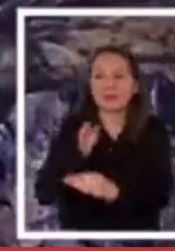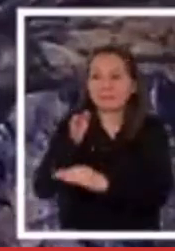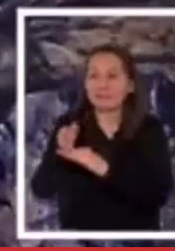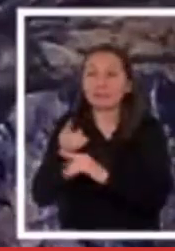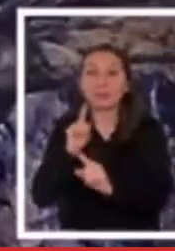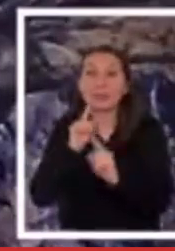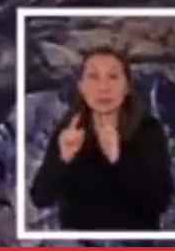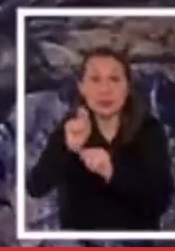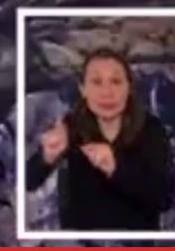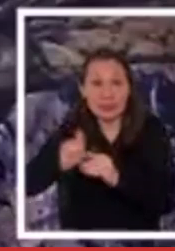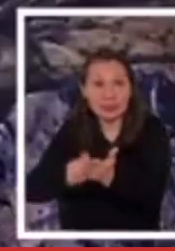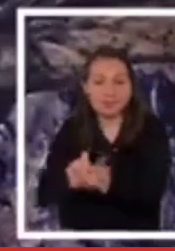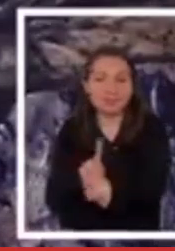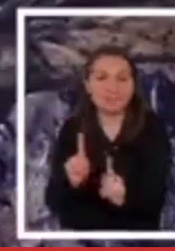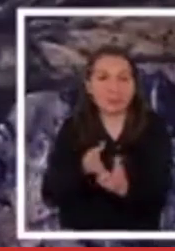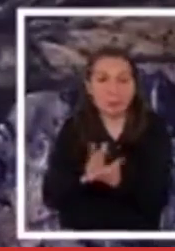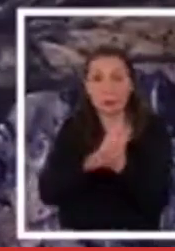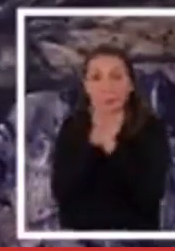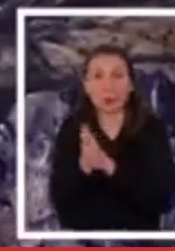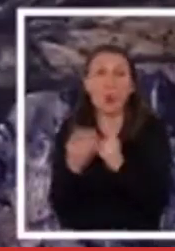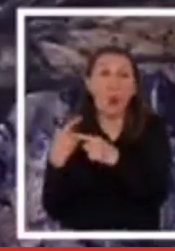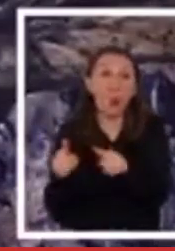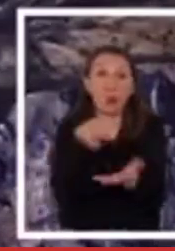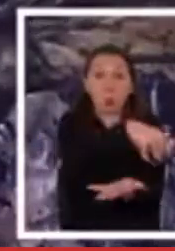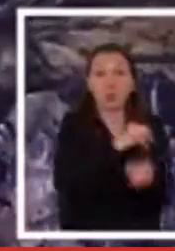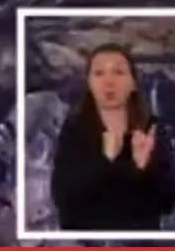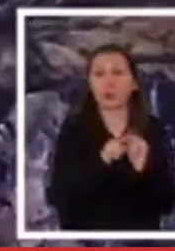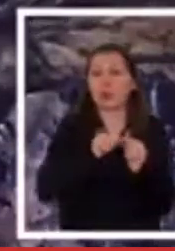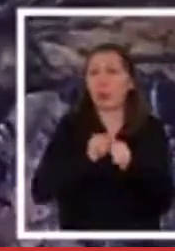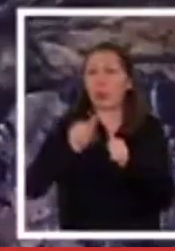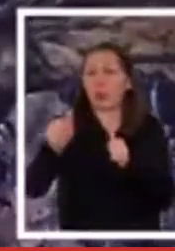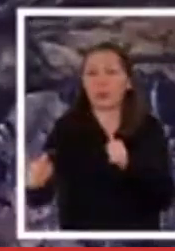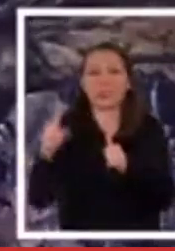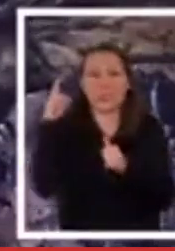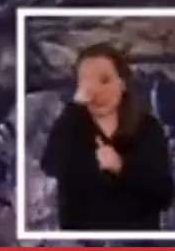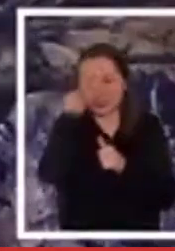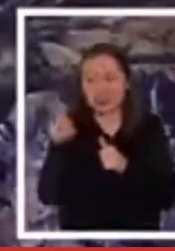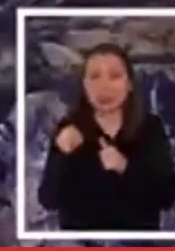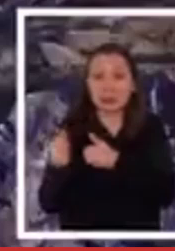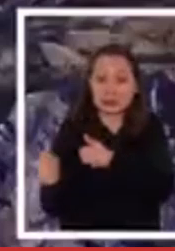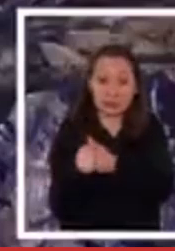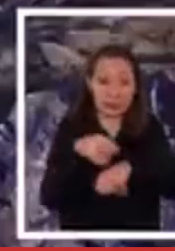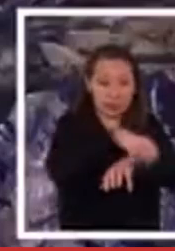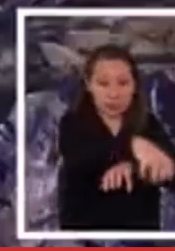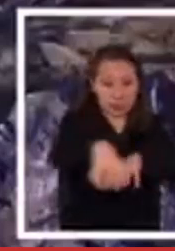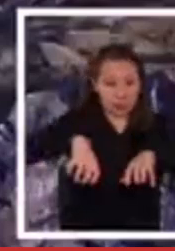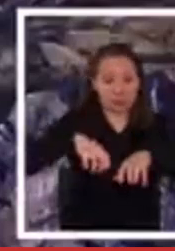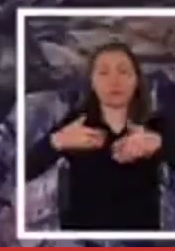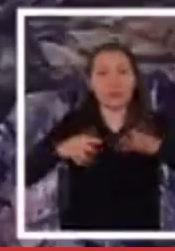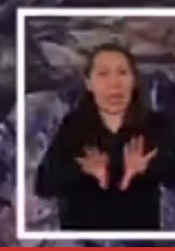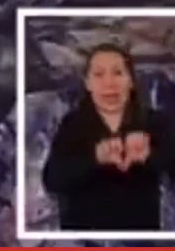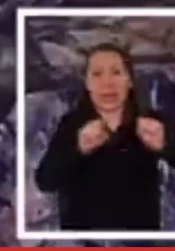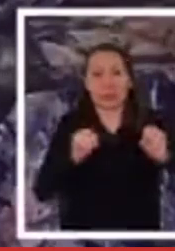ficha básica de emergencia no ha iniciado del todo como en el resto de las comunas pero precisamente todas las comunas aledañas ya están